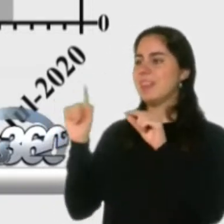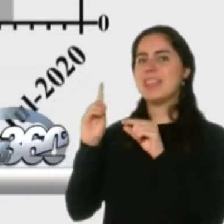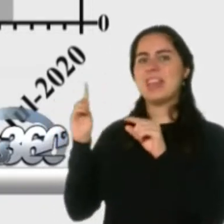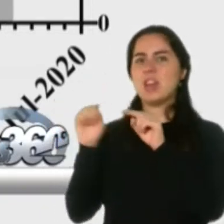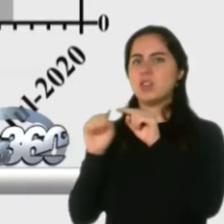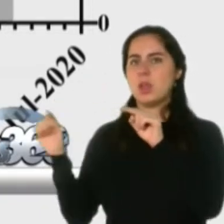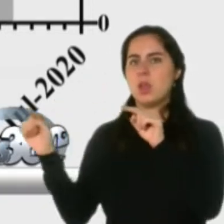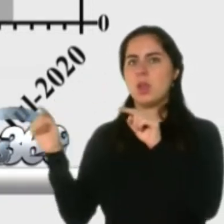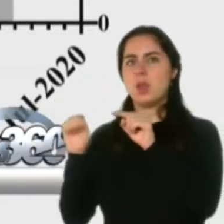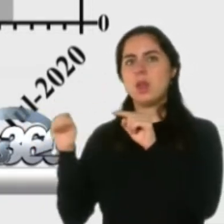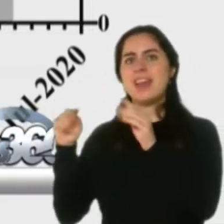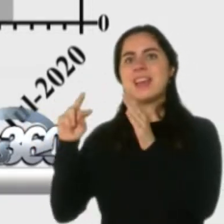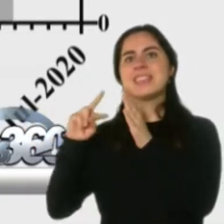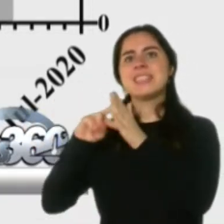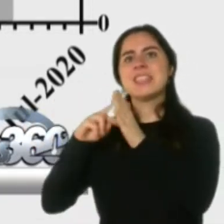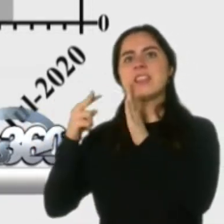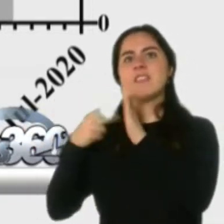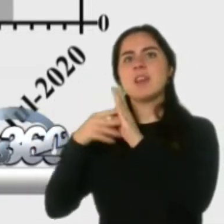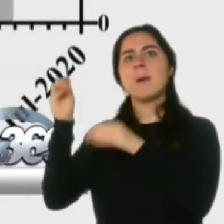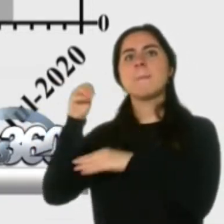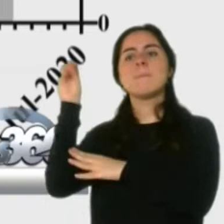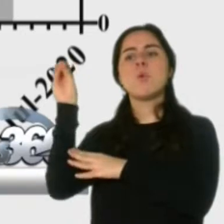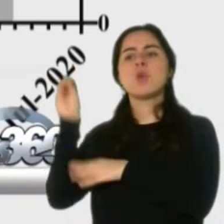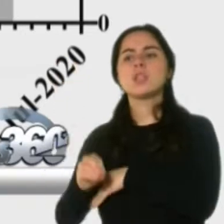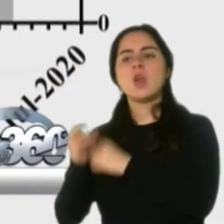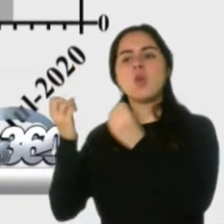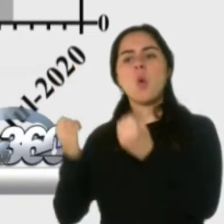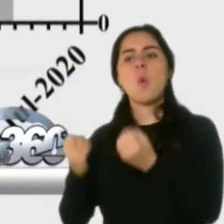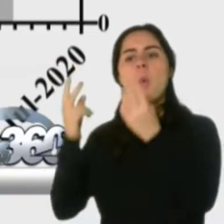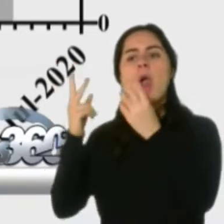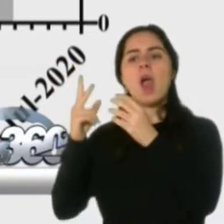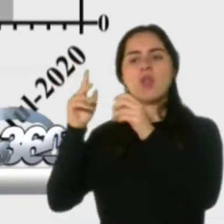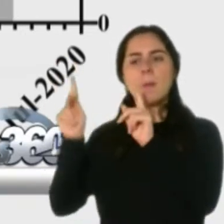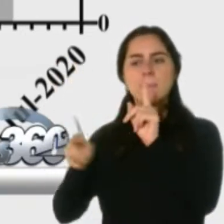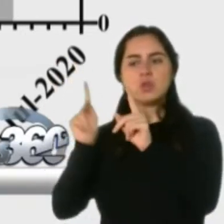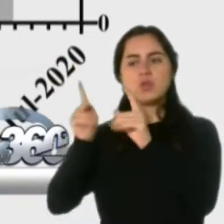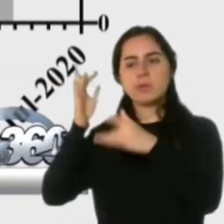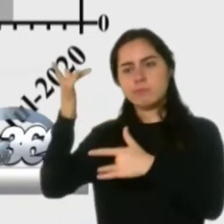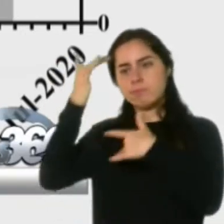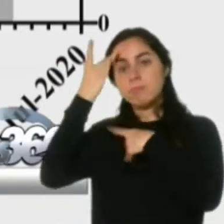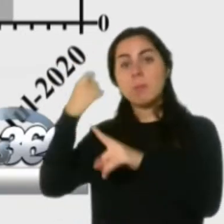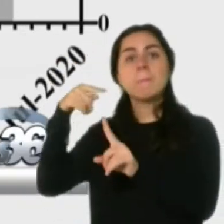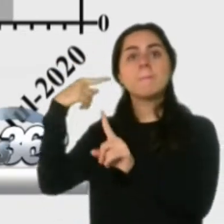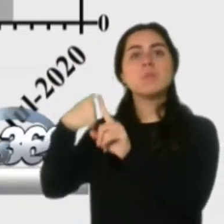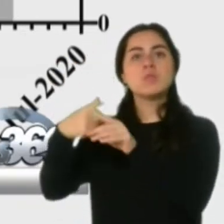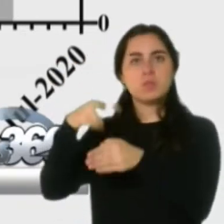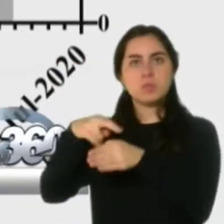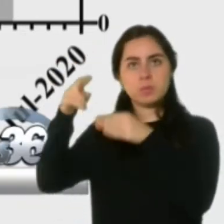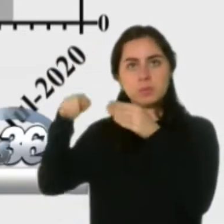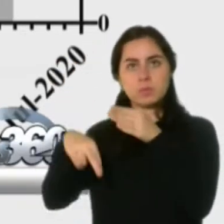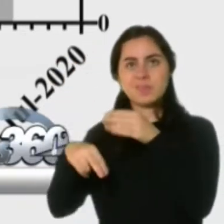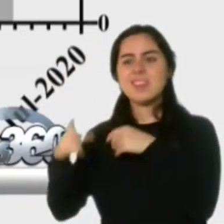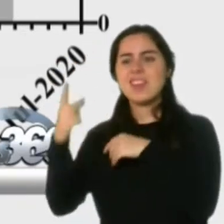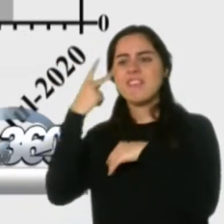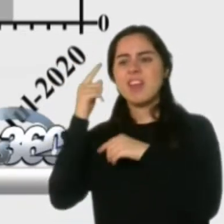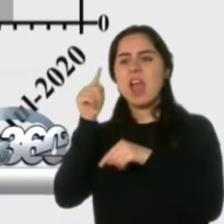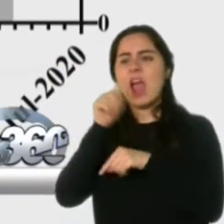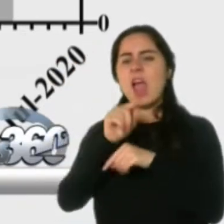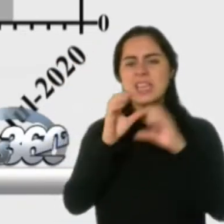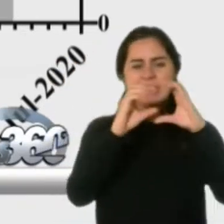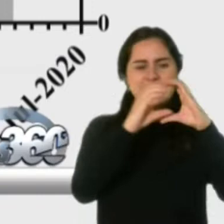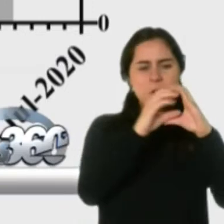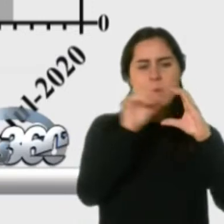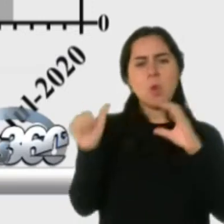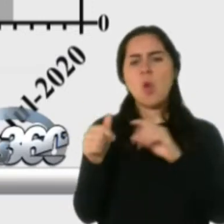% de pruebas positivas. Y a ustedes pueden ver dos líneas, una que es un círculo y la otra que es un triángulo.